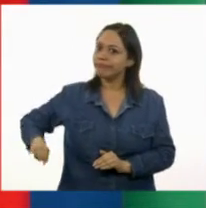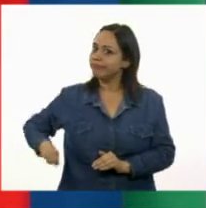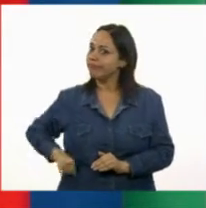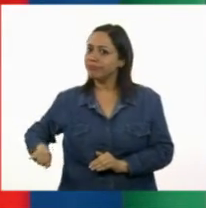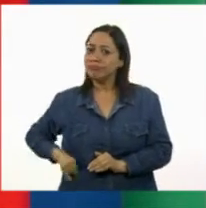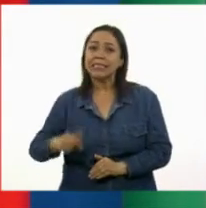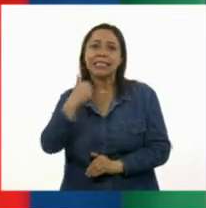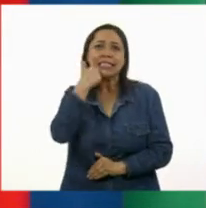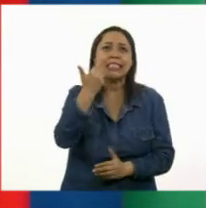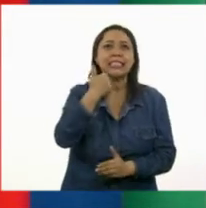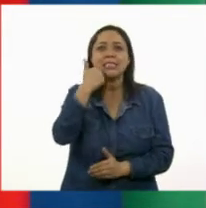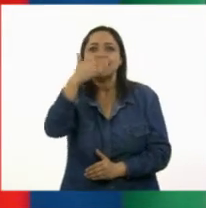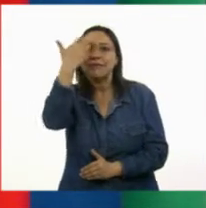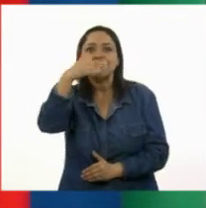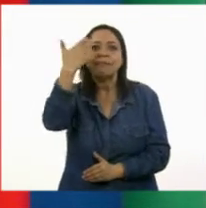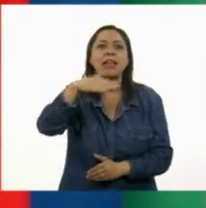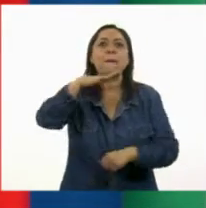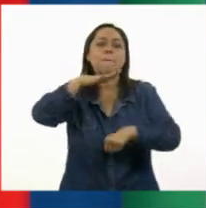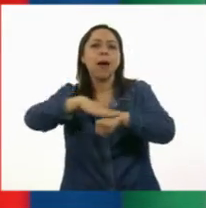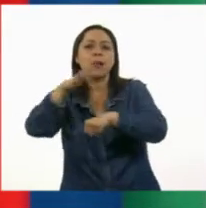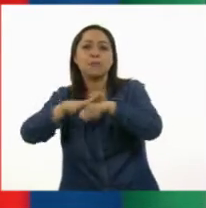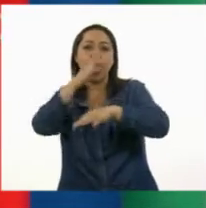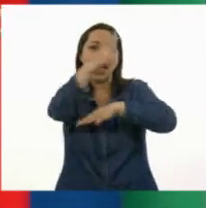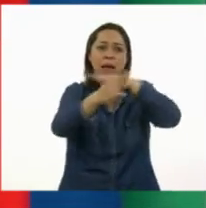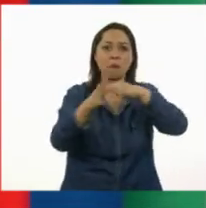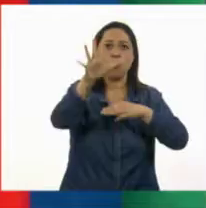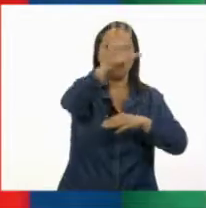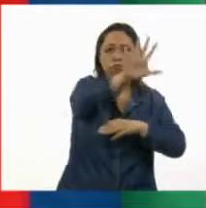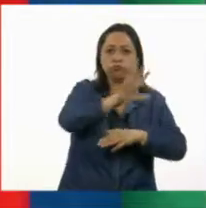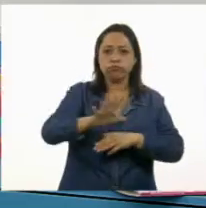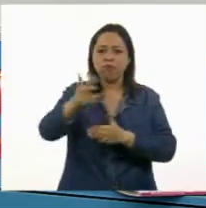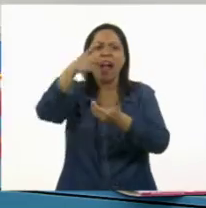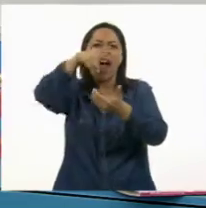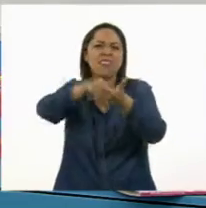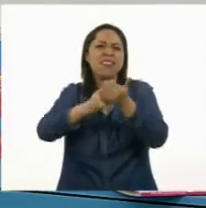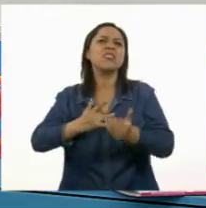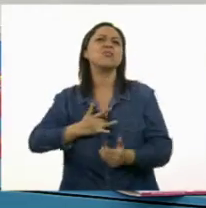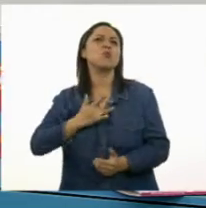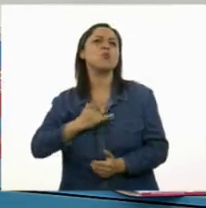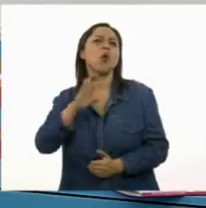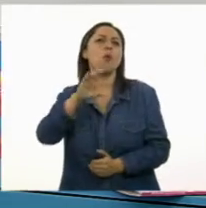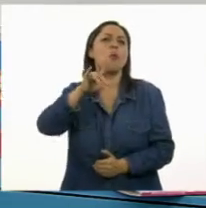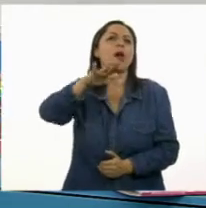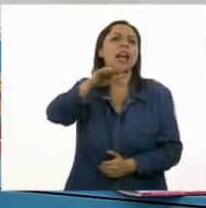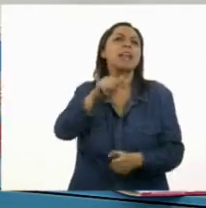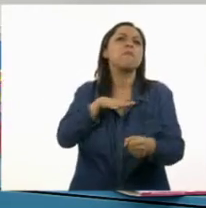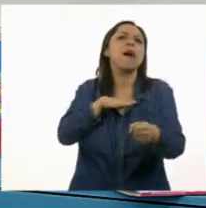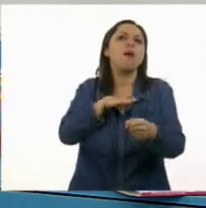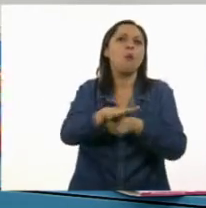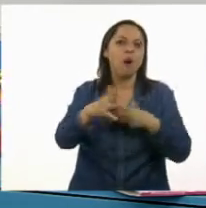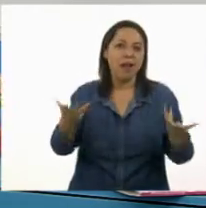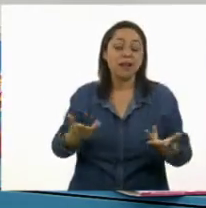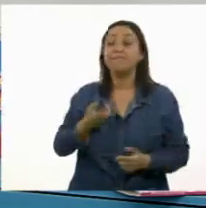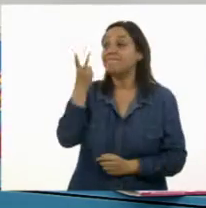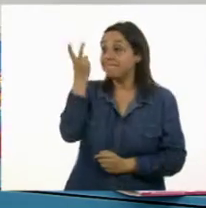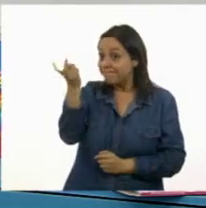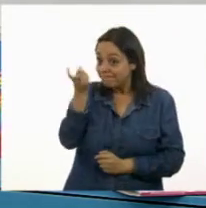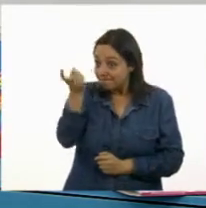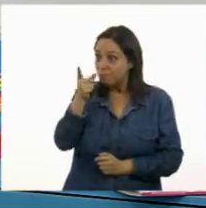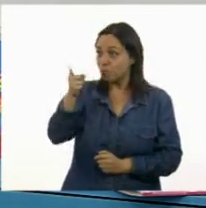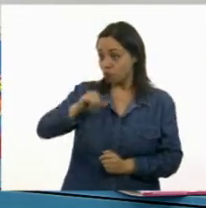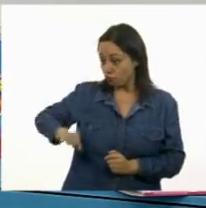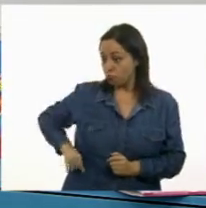más sobre los climas que existen en las diferentes regiones del mundo. Así es, Ale. Qué bueno que tienes ese